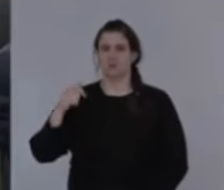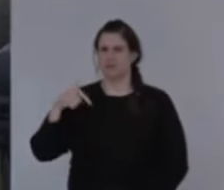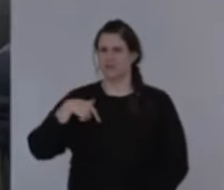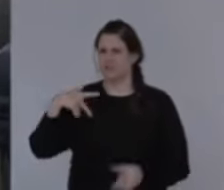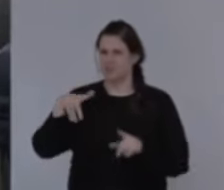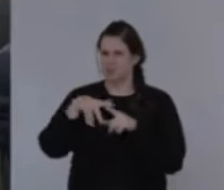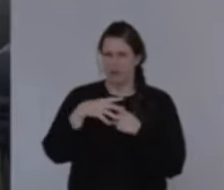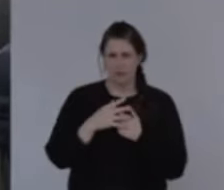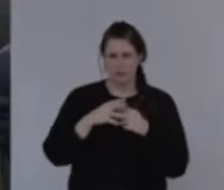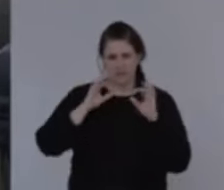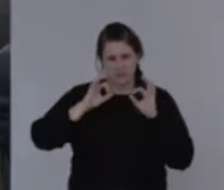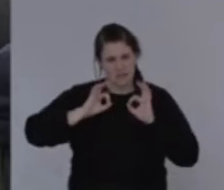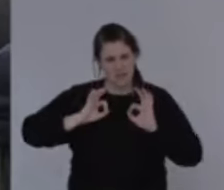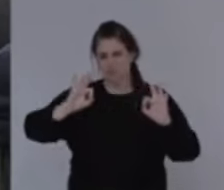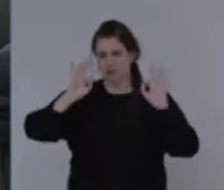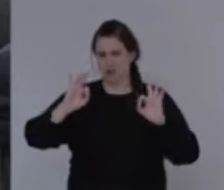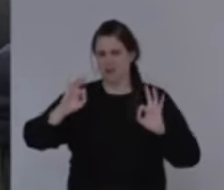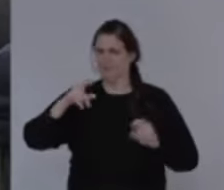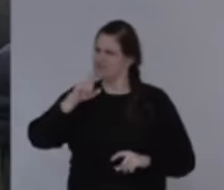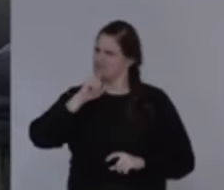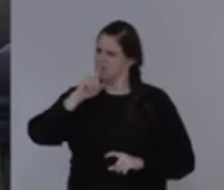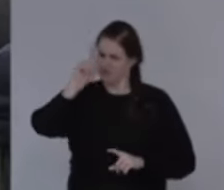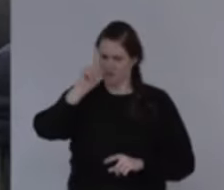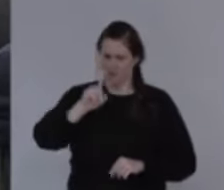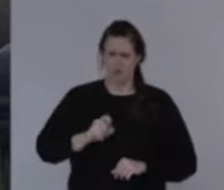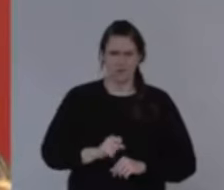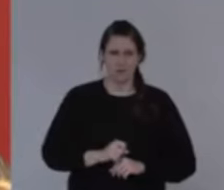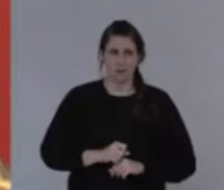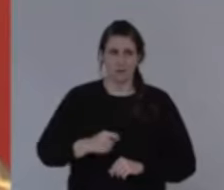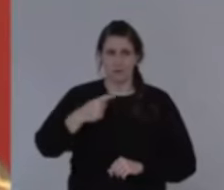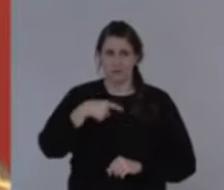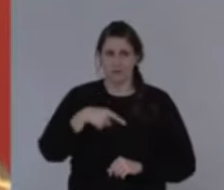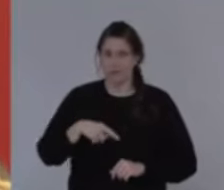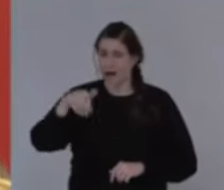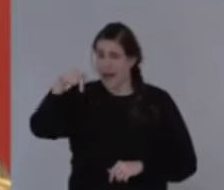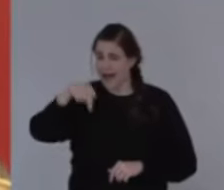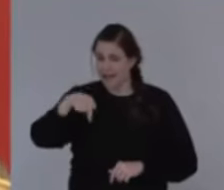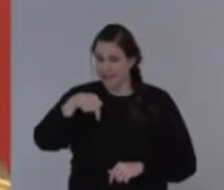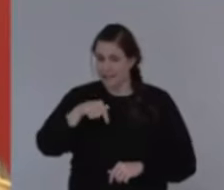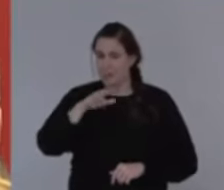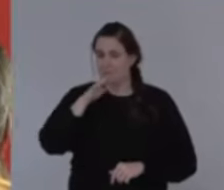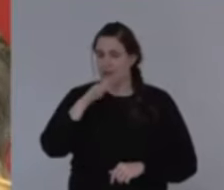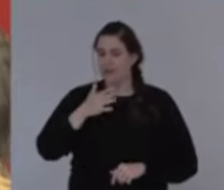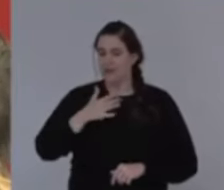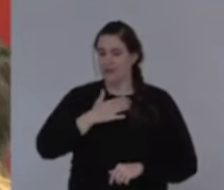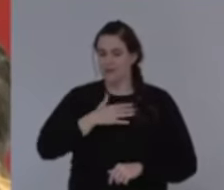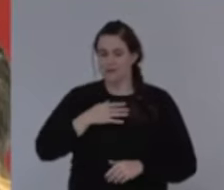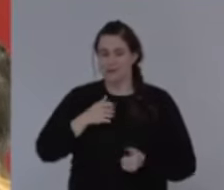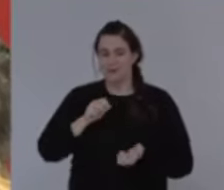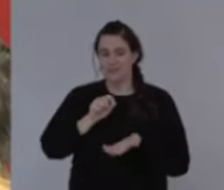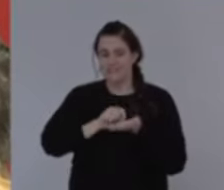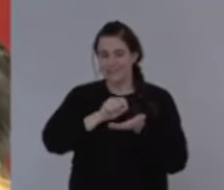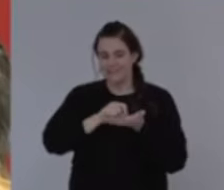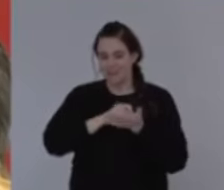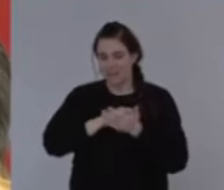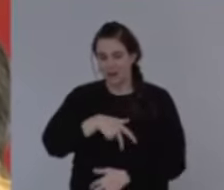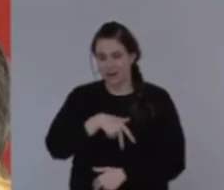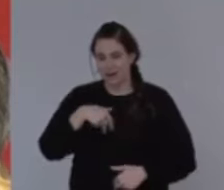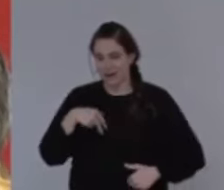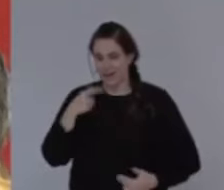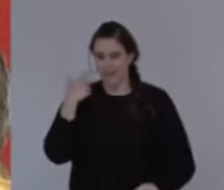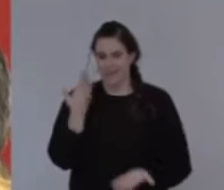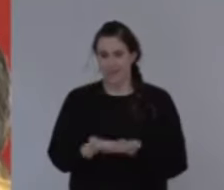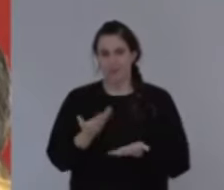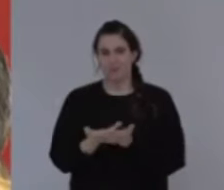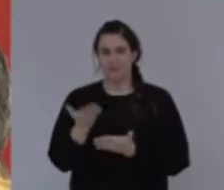que es realmente difícil. Estamos aquí sobre todo porque nuestro secretario general, y empatizamos, ha mostrado dolor. Si no, no estaríamos en esta